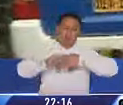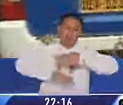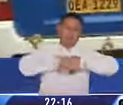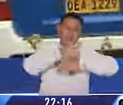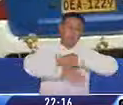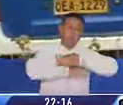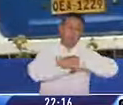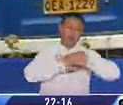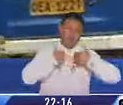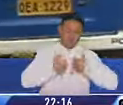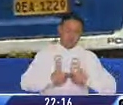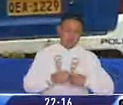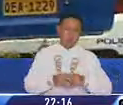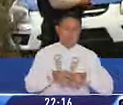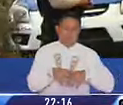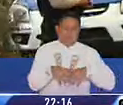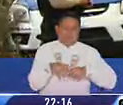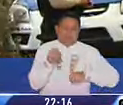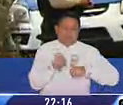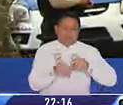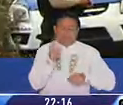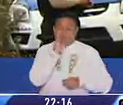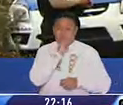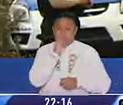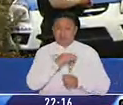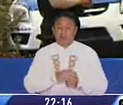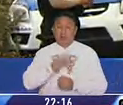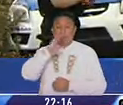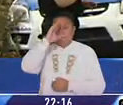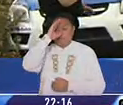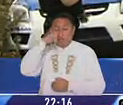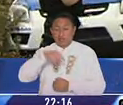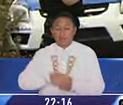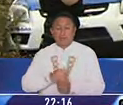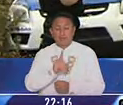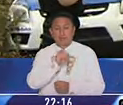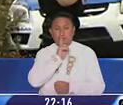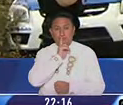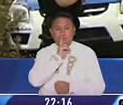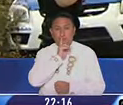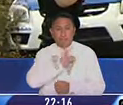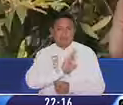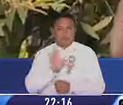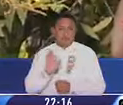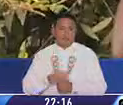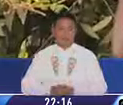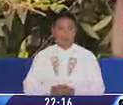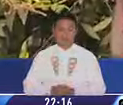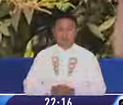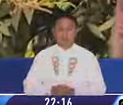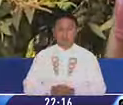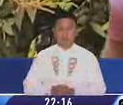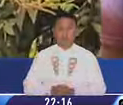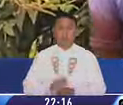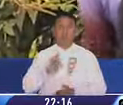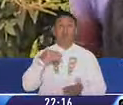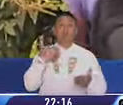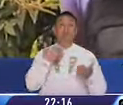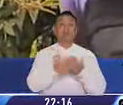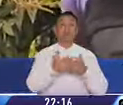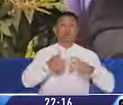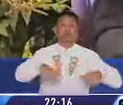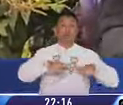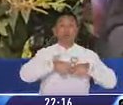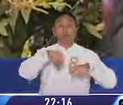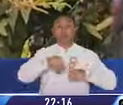avanzado estado de descomposición. Pero la policía prefirió no pronunciarse al respecto. Hasta ese lugar llegaron